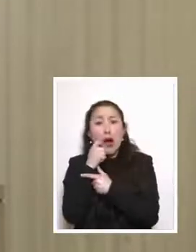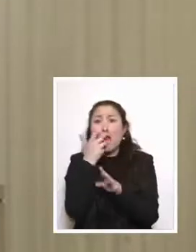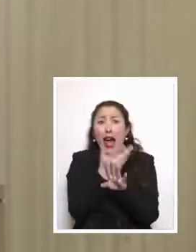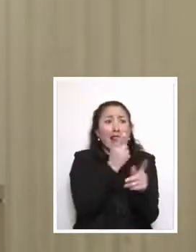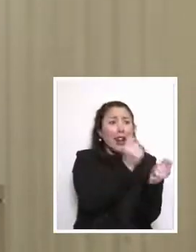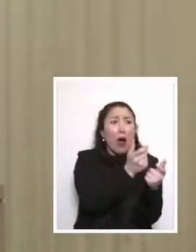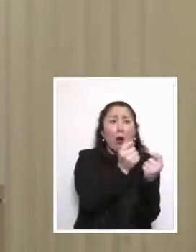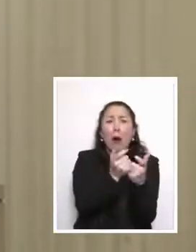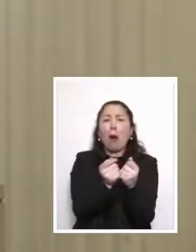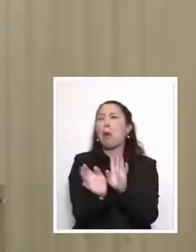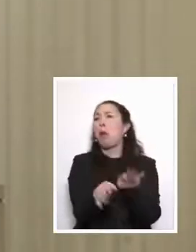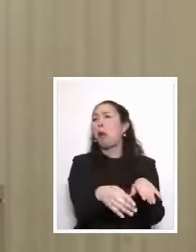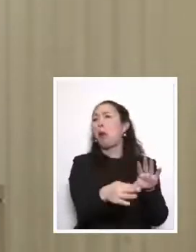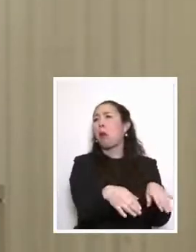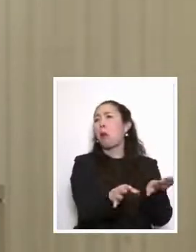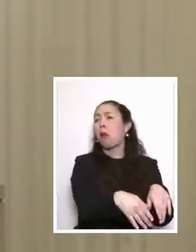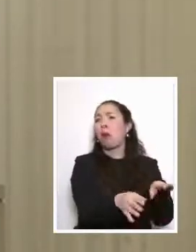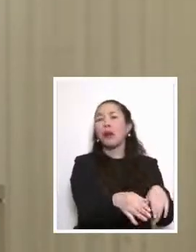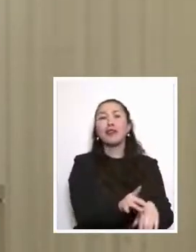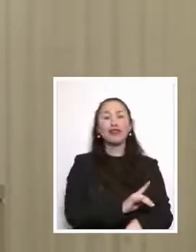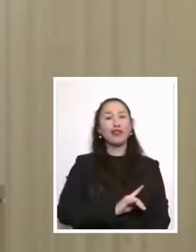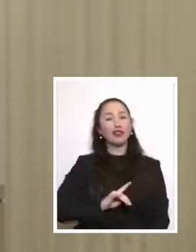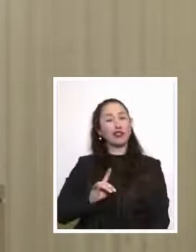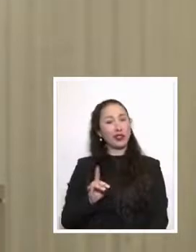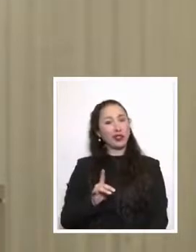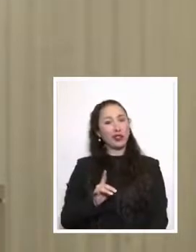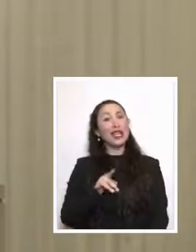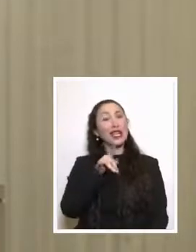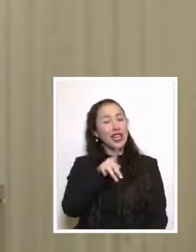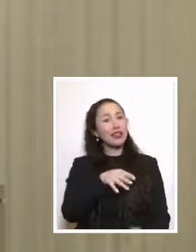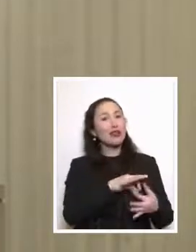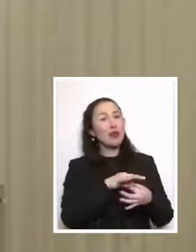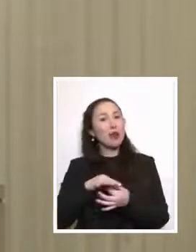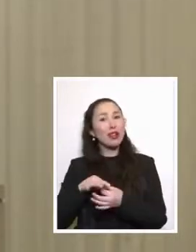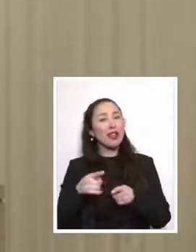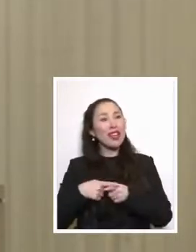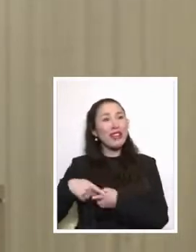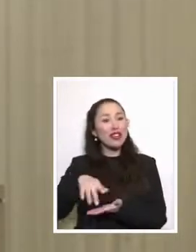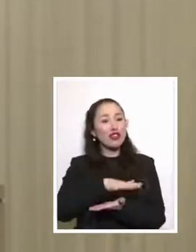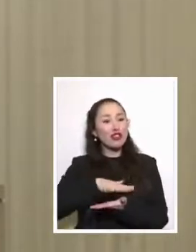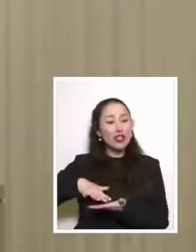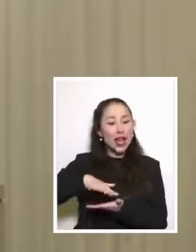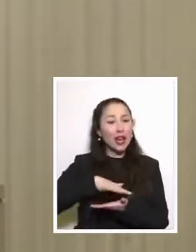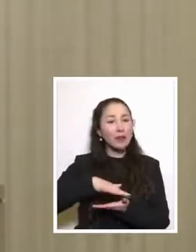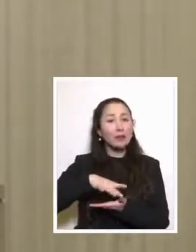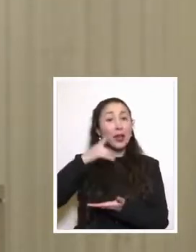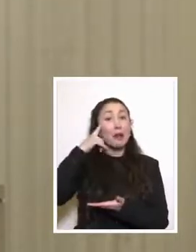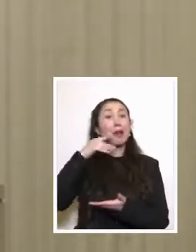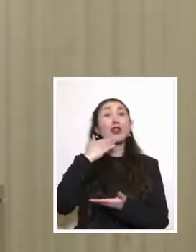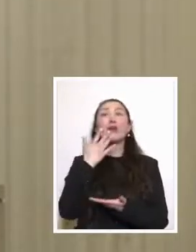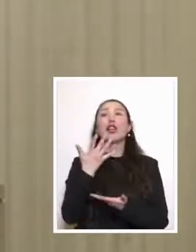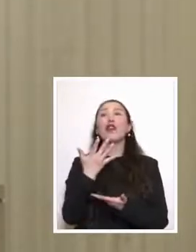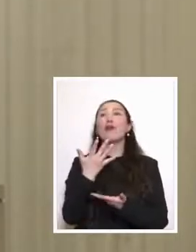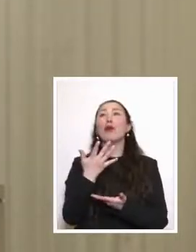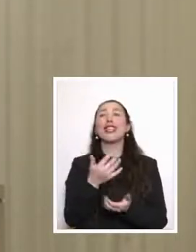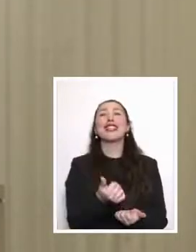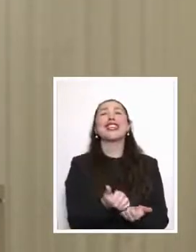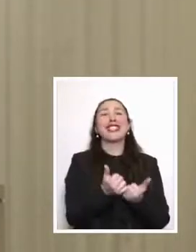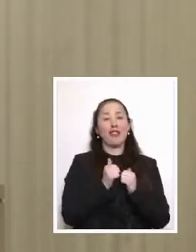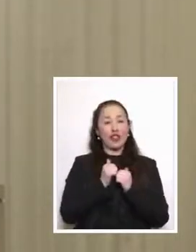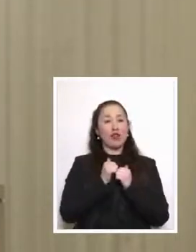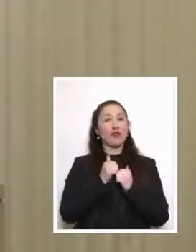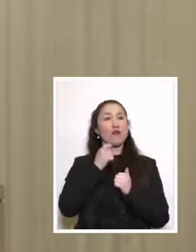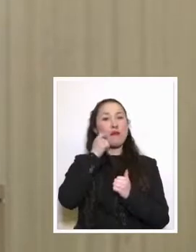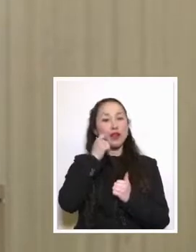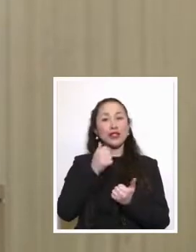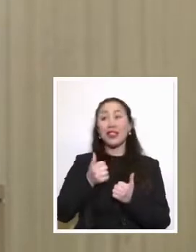¿no? Y eso es una cuestión de justicia social, claro que lo es, pero también es una cuestión de desarrollo humano, de desarrollo